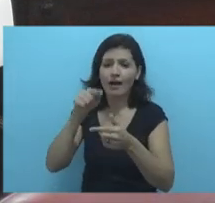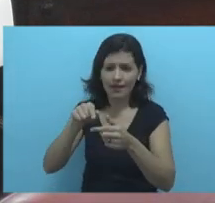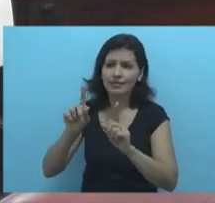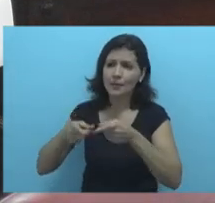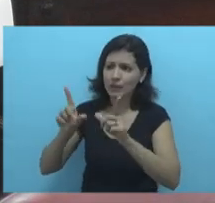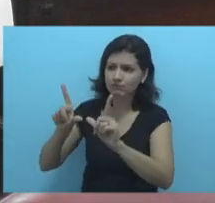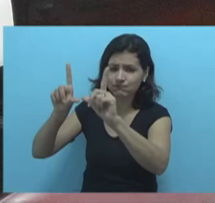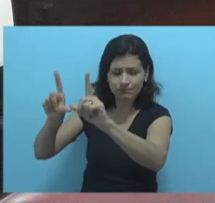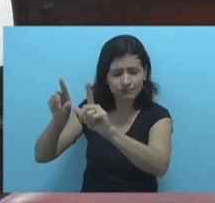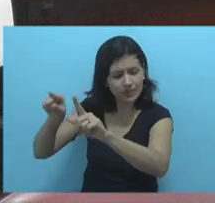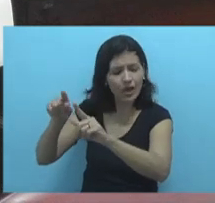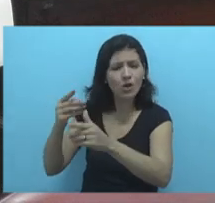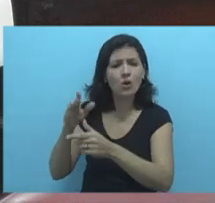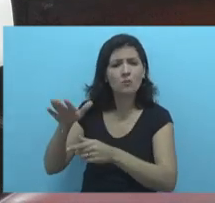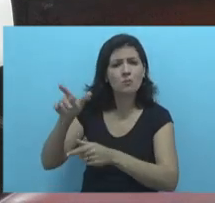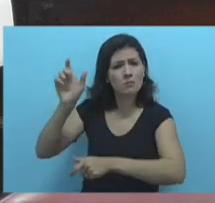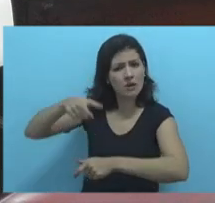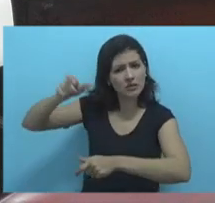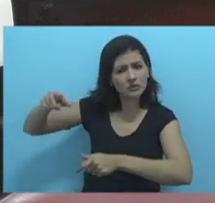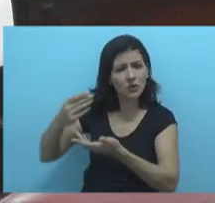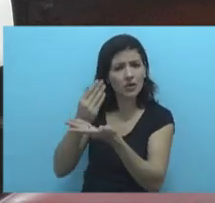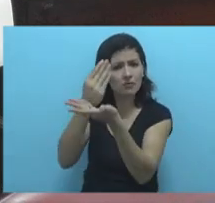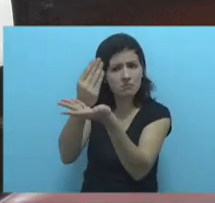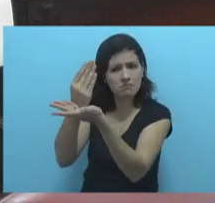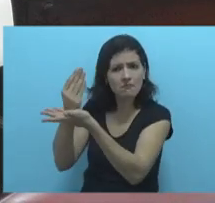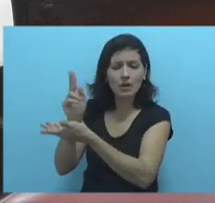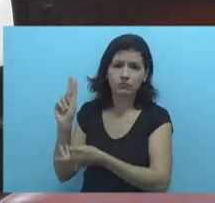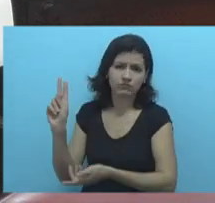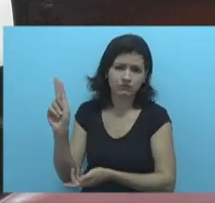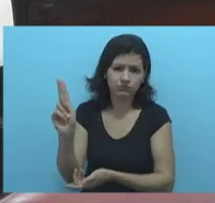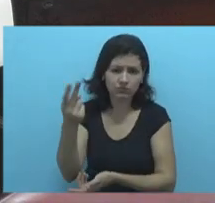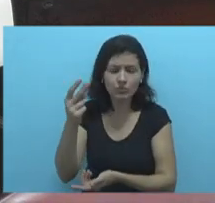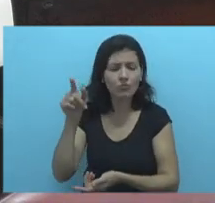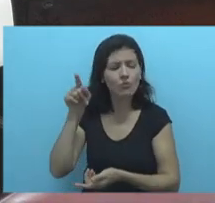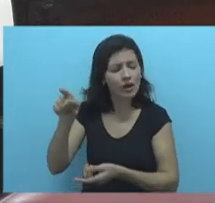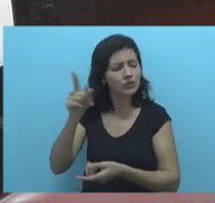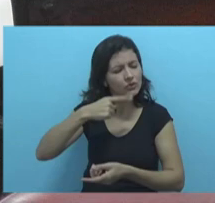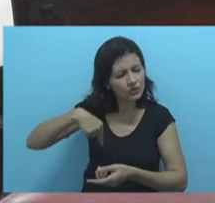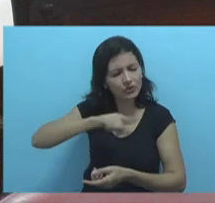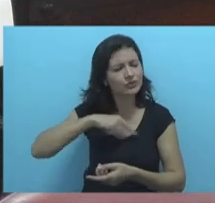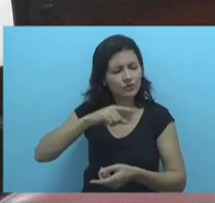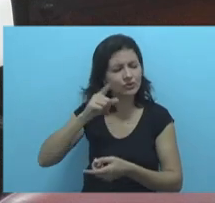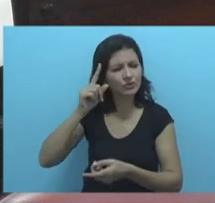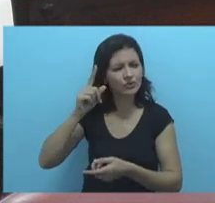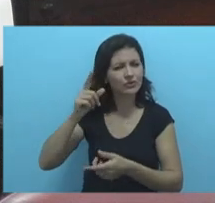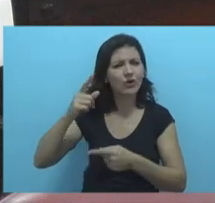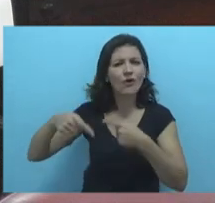su partido y que dejaron una huella y un legado enorme en la